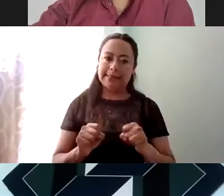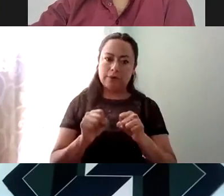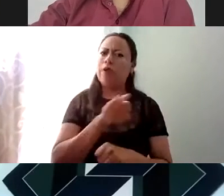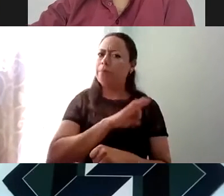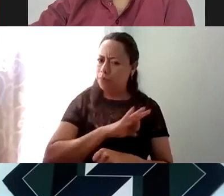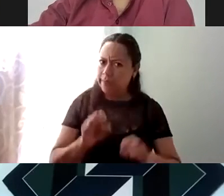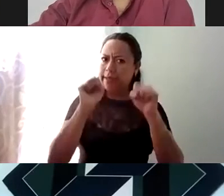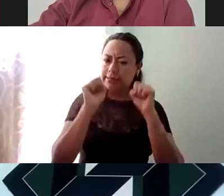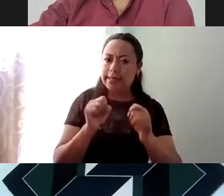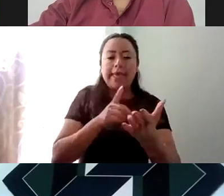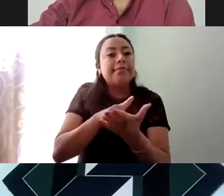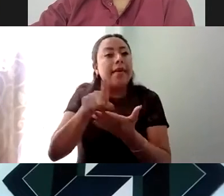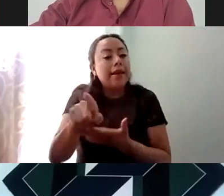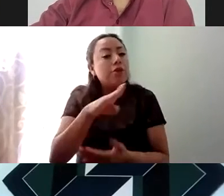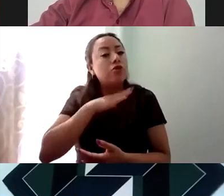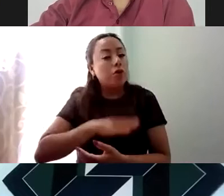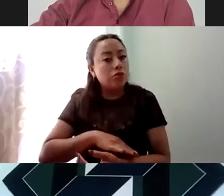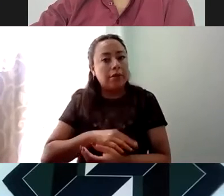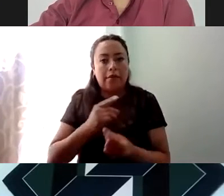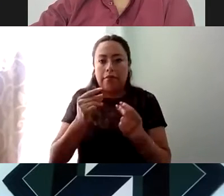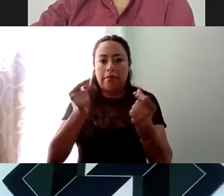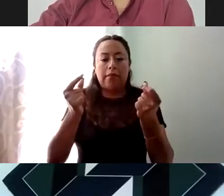derecho de acceso a la justicia de manera pronta y expedita,